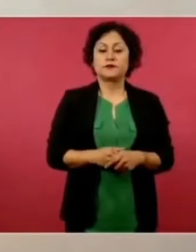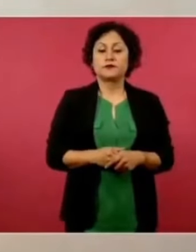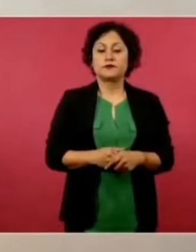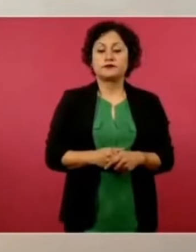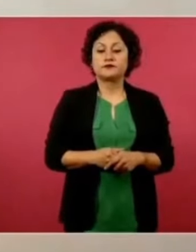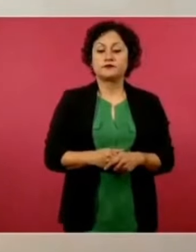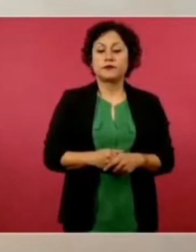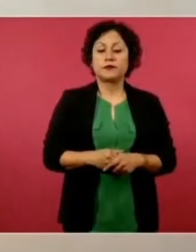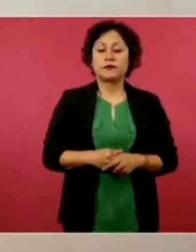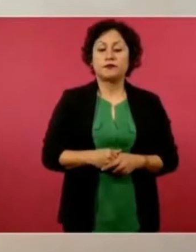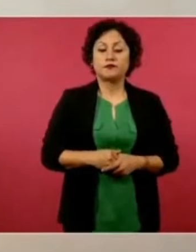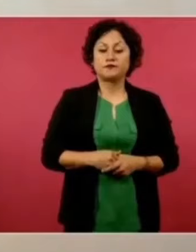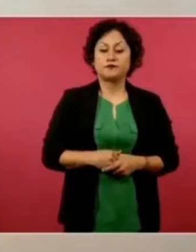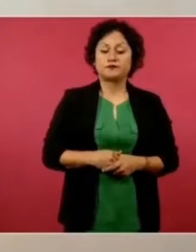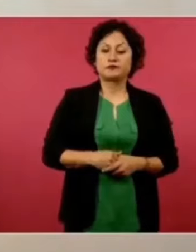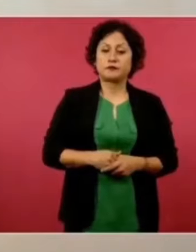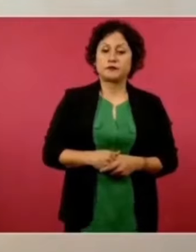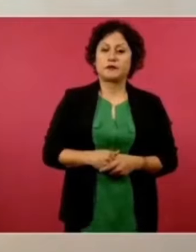que